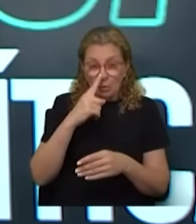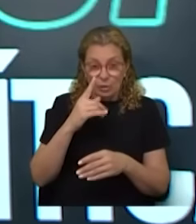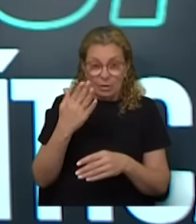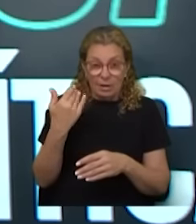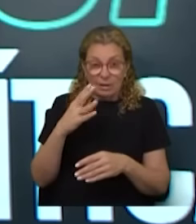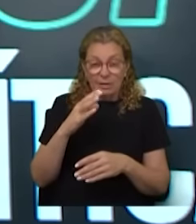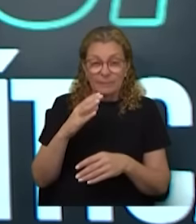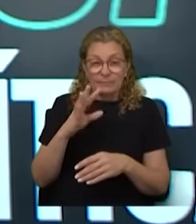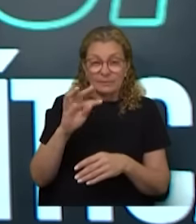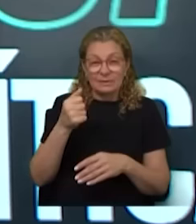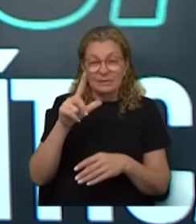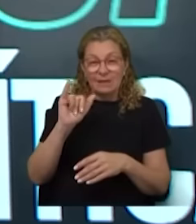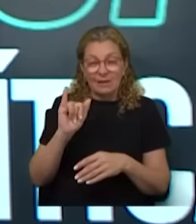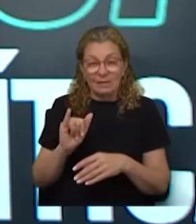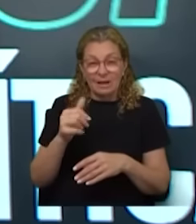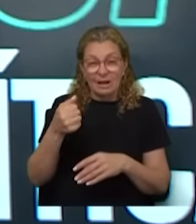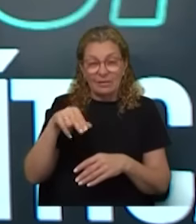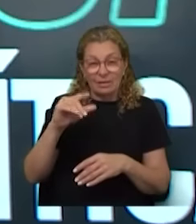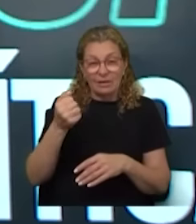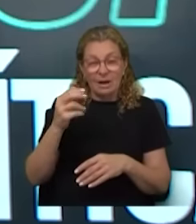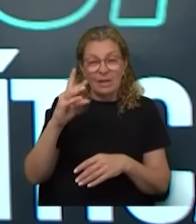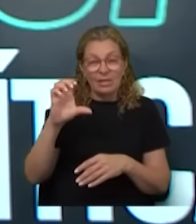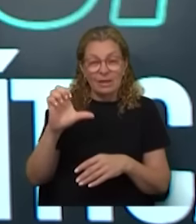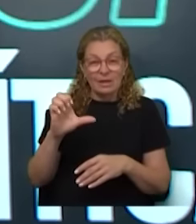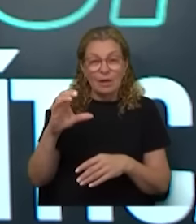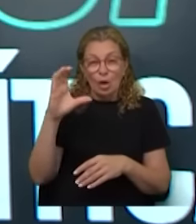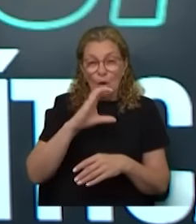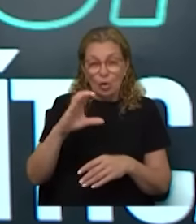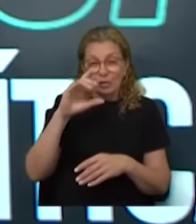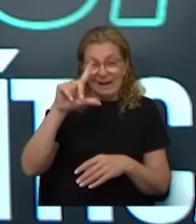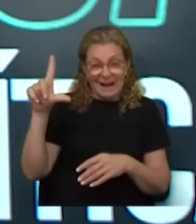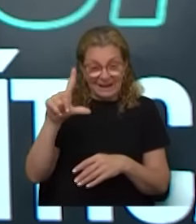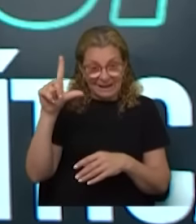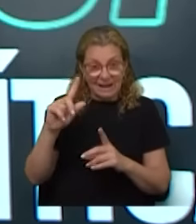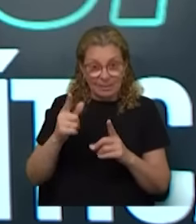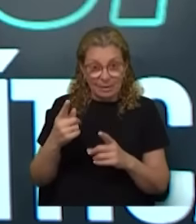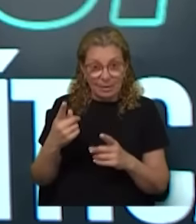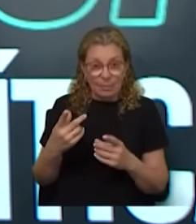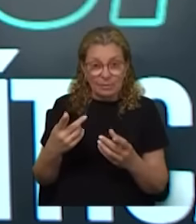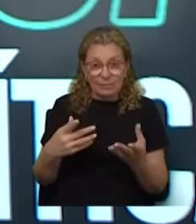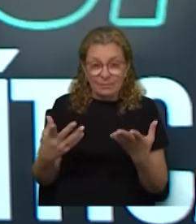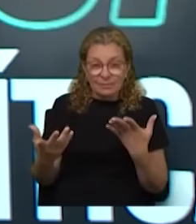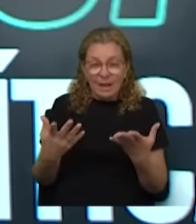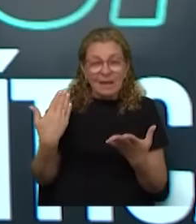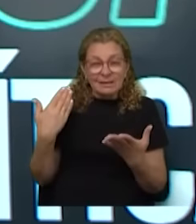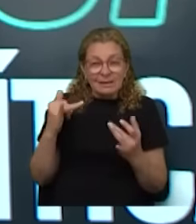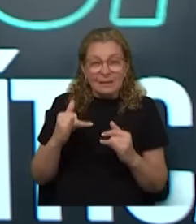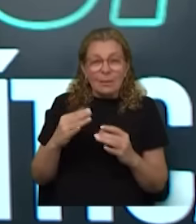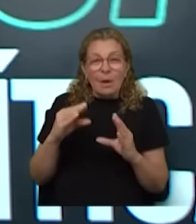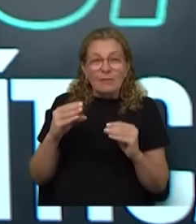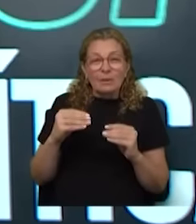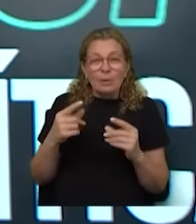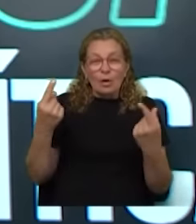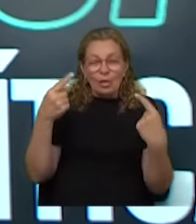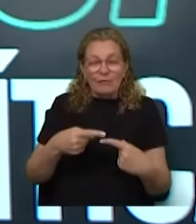talv con Andrade y de cose con eh la rañaga es decir había se había instalado incluso había un comentario como bueno